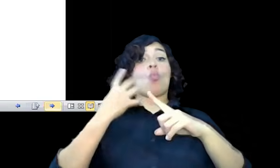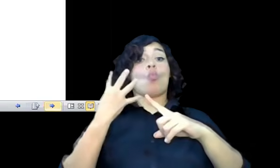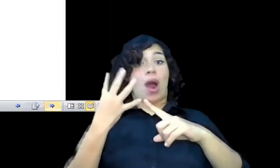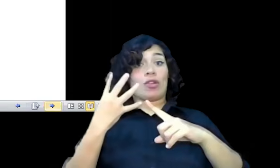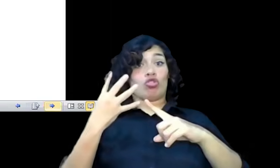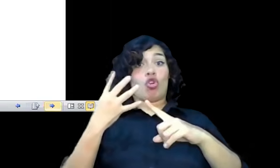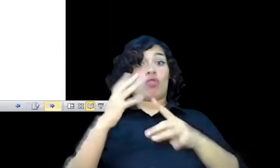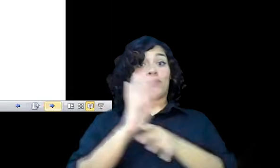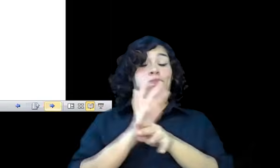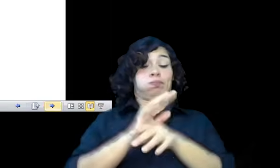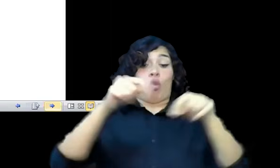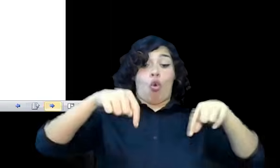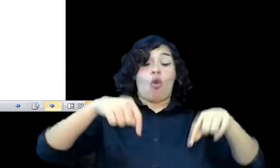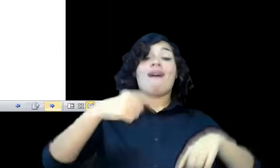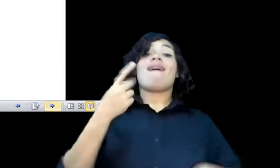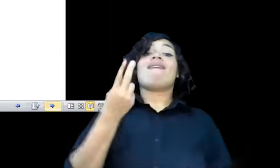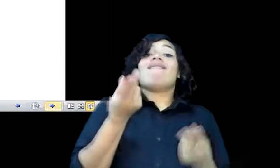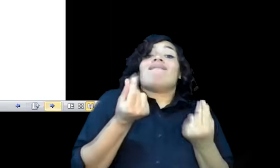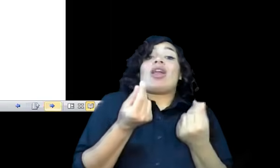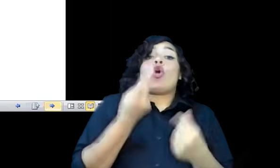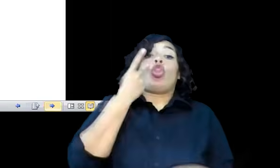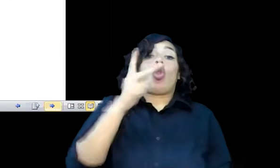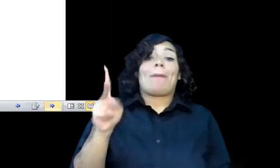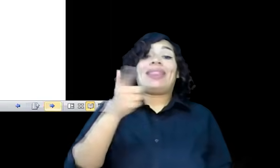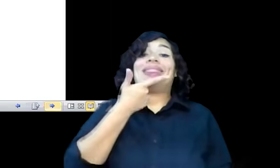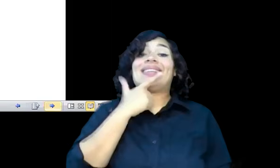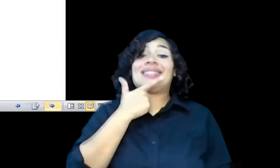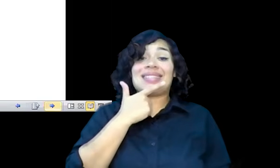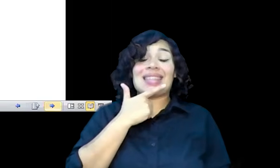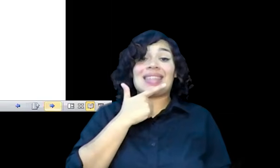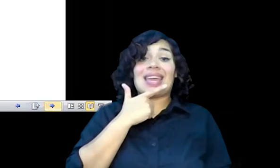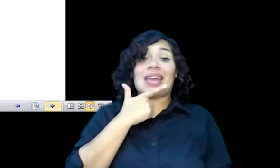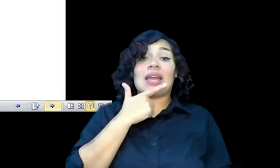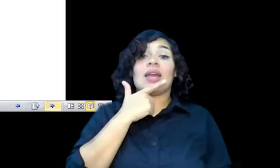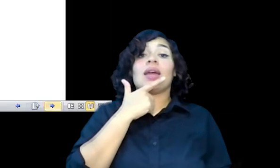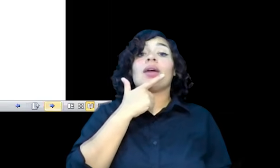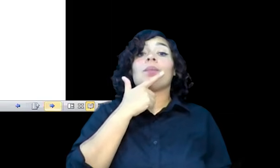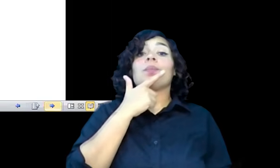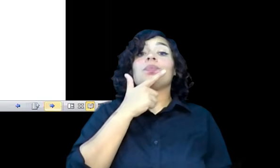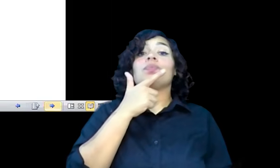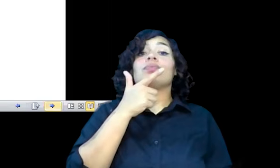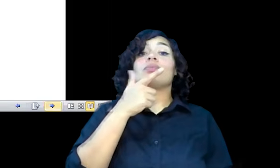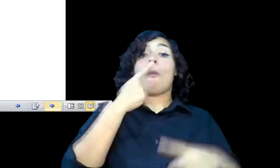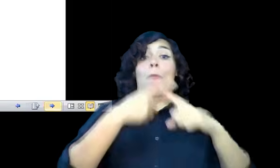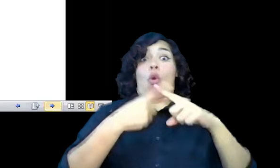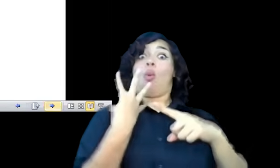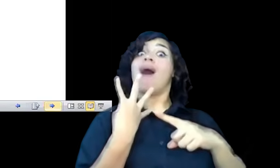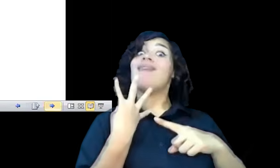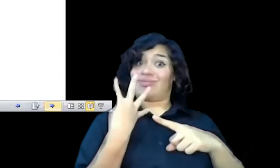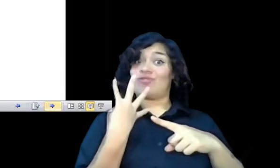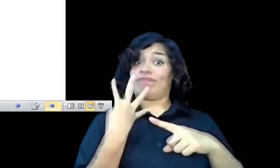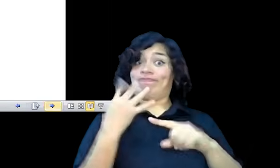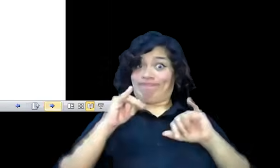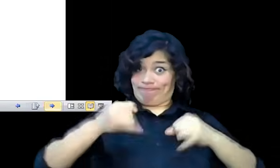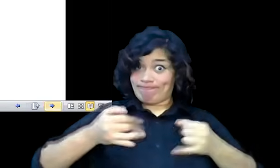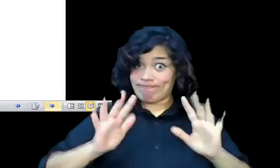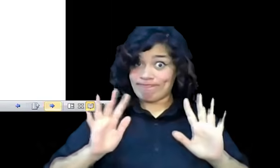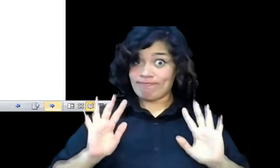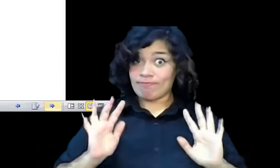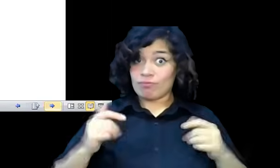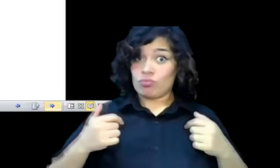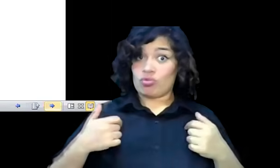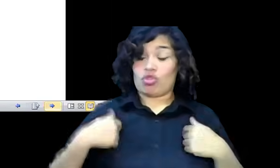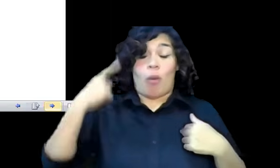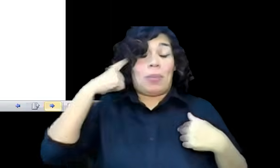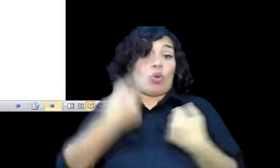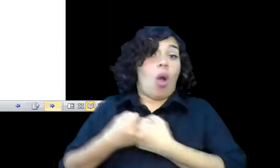hoy, valor al 2017, valor fiscal homogéneo al 2017, por 4, ¿sí? Supongo 4